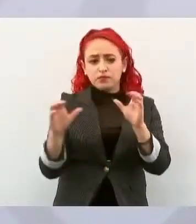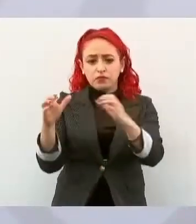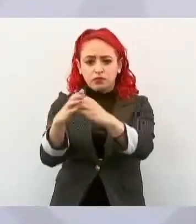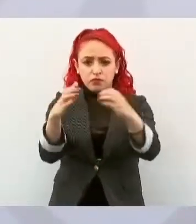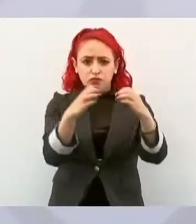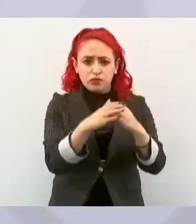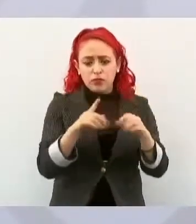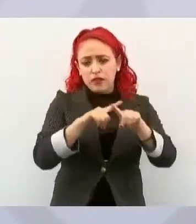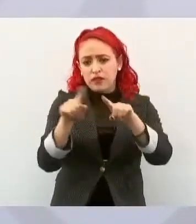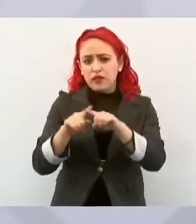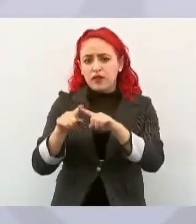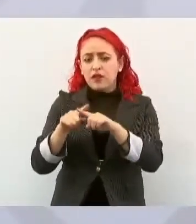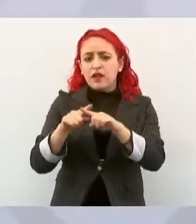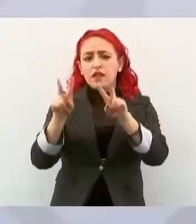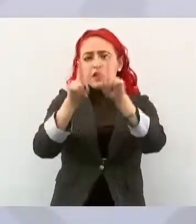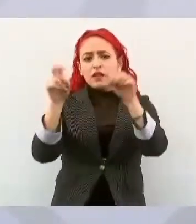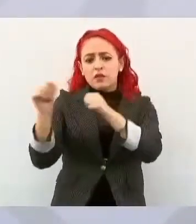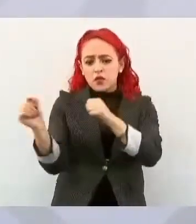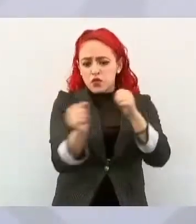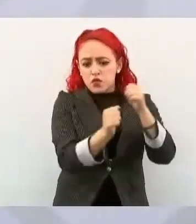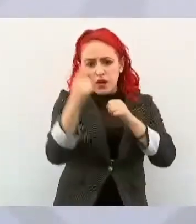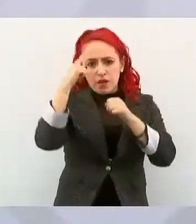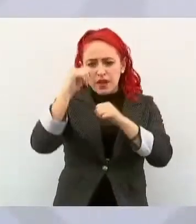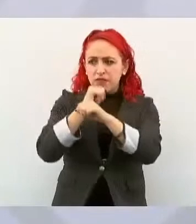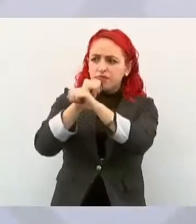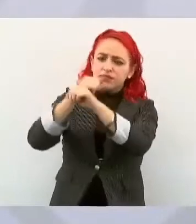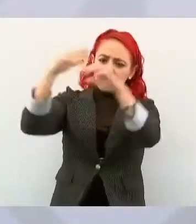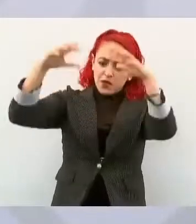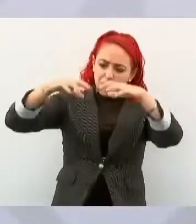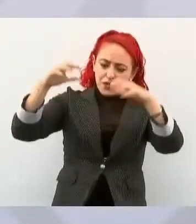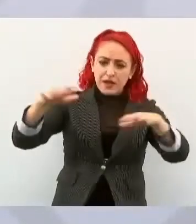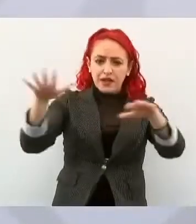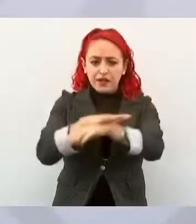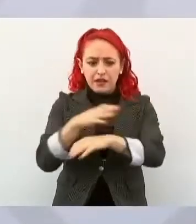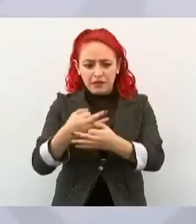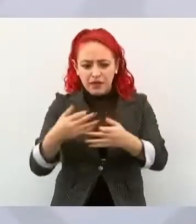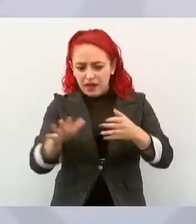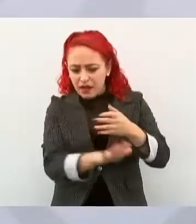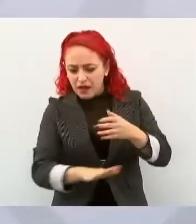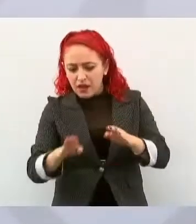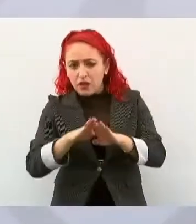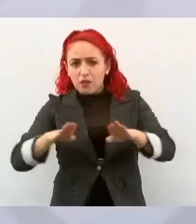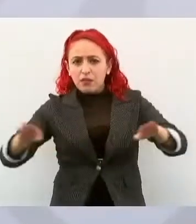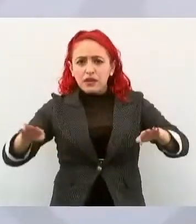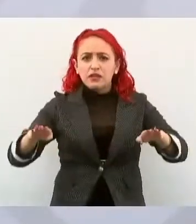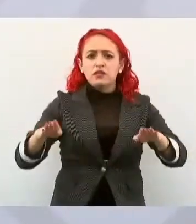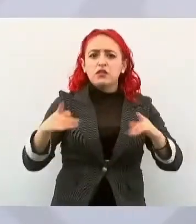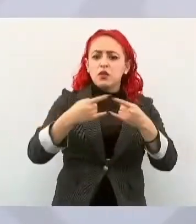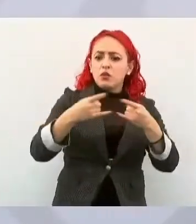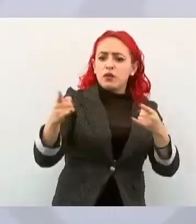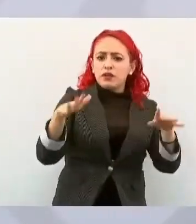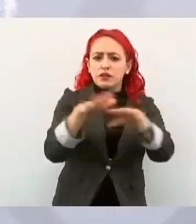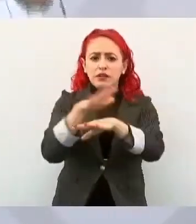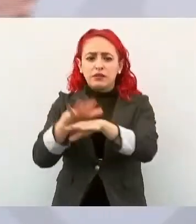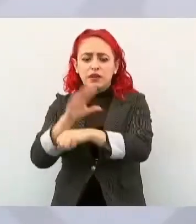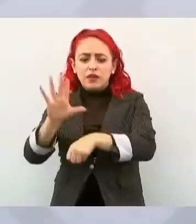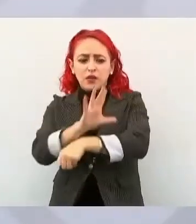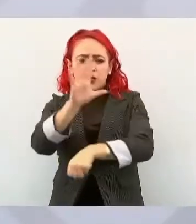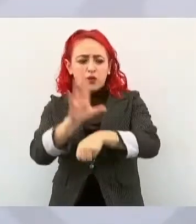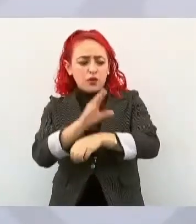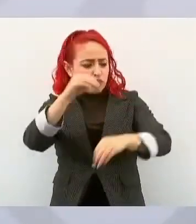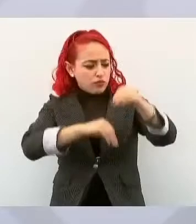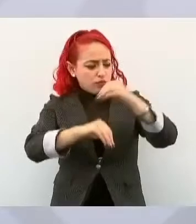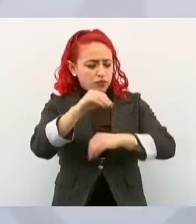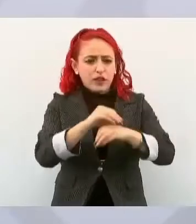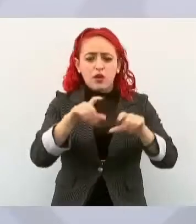comunitarios, temas de impermeabilización, cambiar baños, cambiar pisos, plafones, puertas, rehabilitación de instalaciones eléctricas,